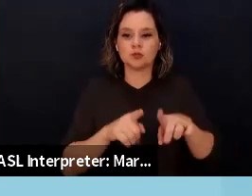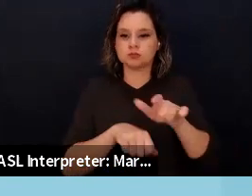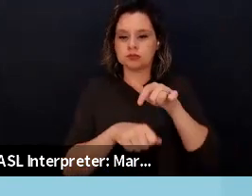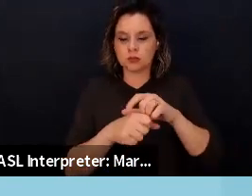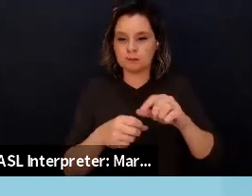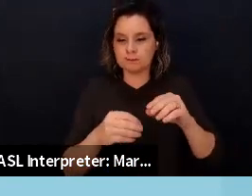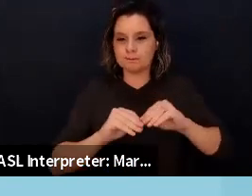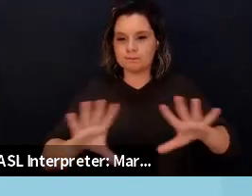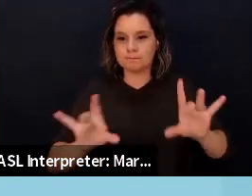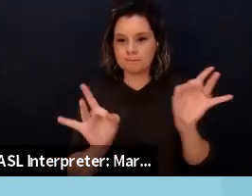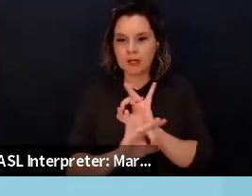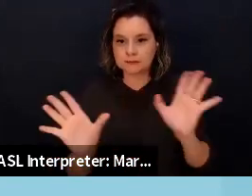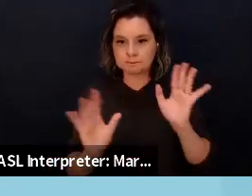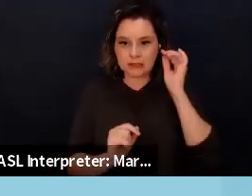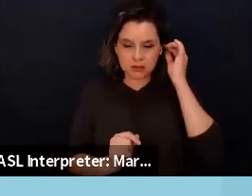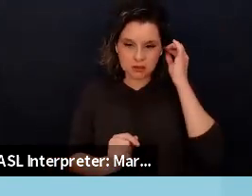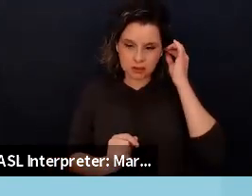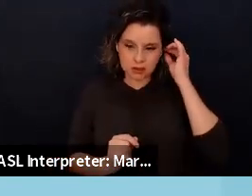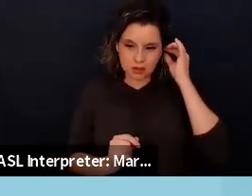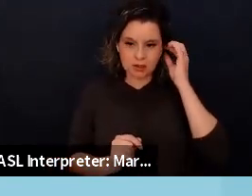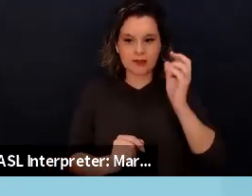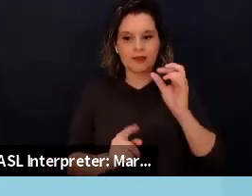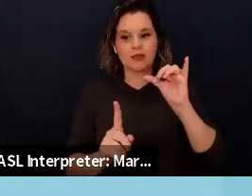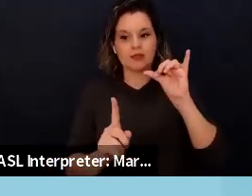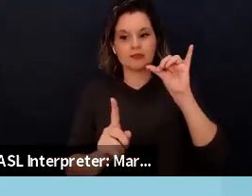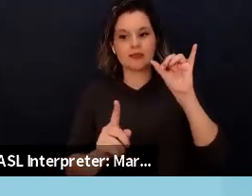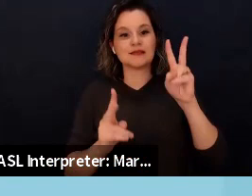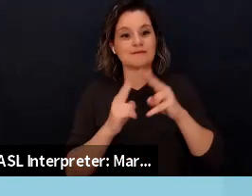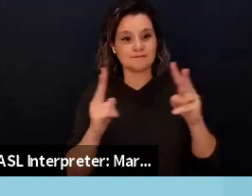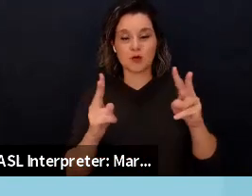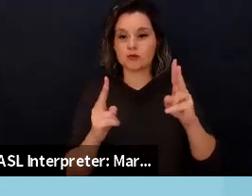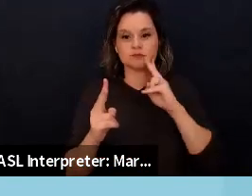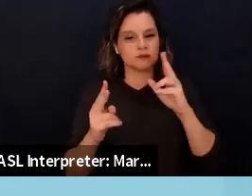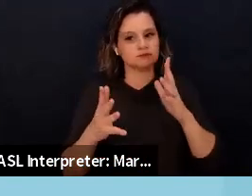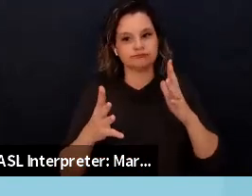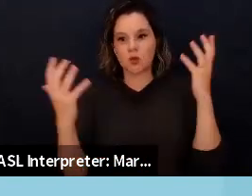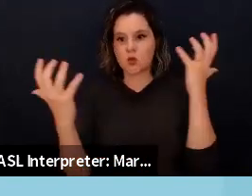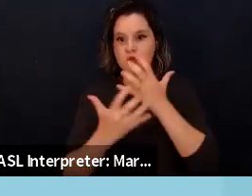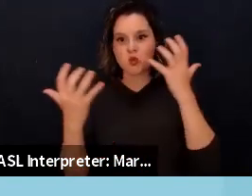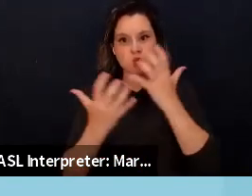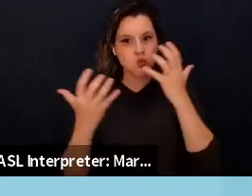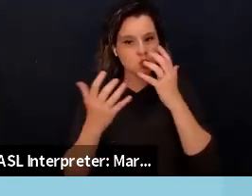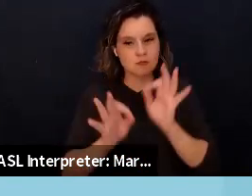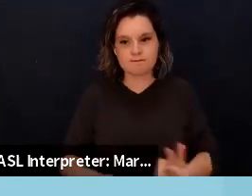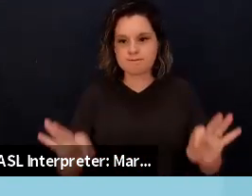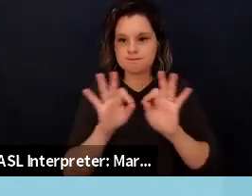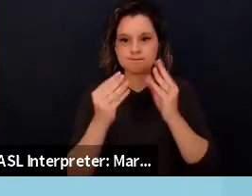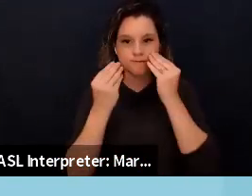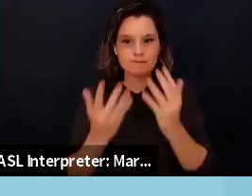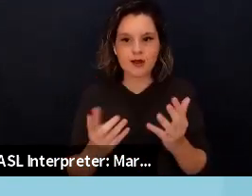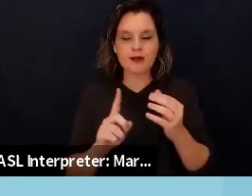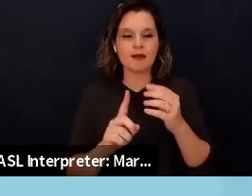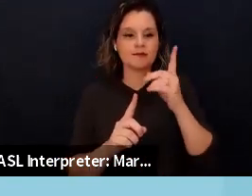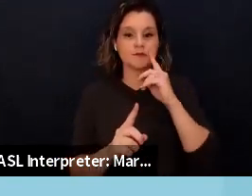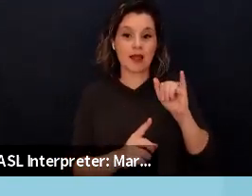pandemia y eso ha sido una fuente de información muy útil porque, como dije,